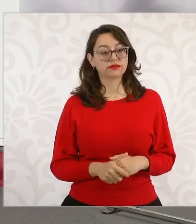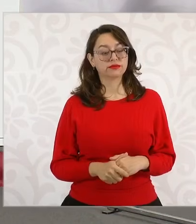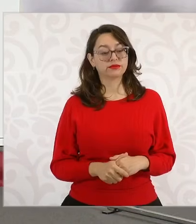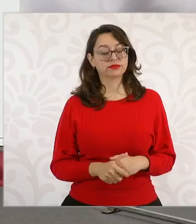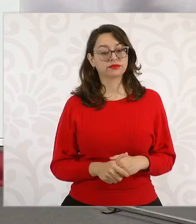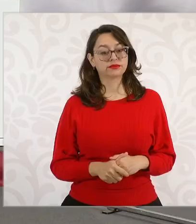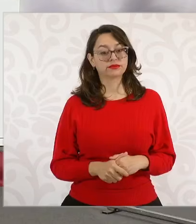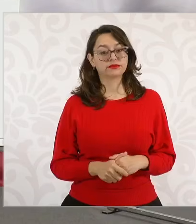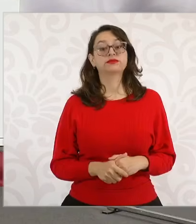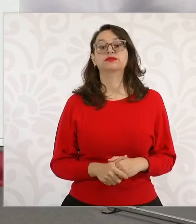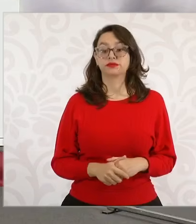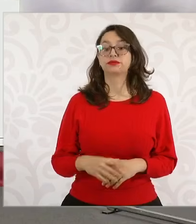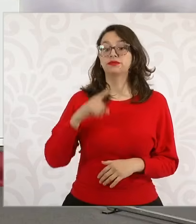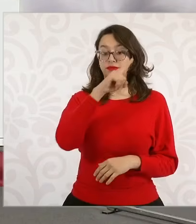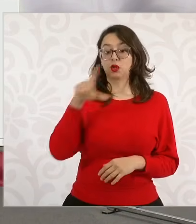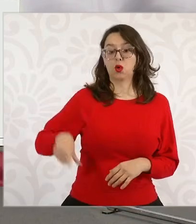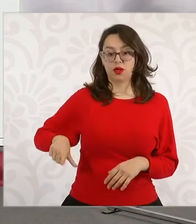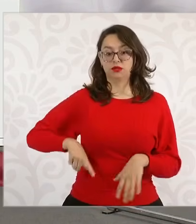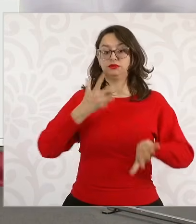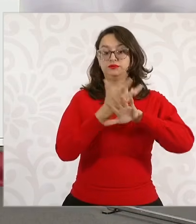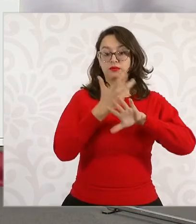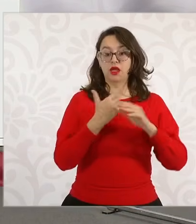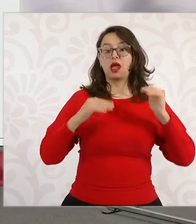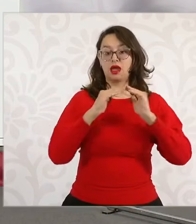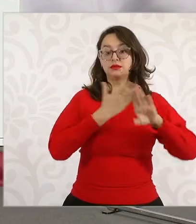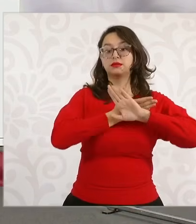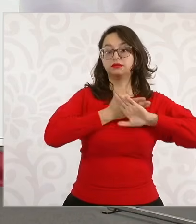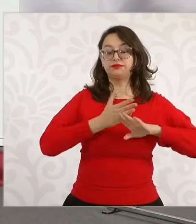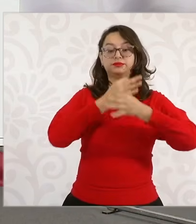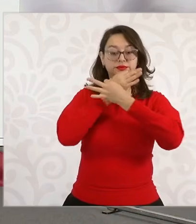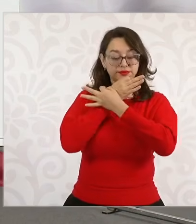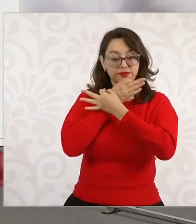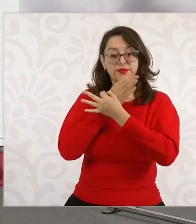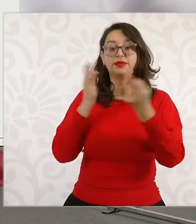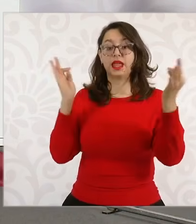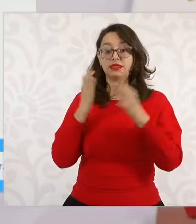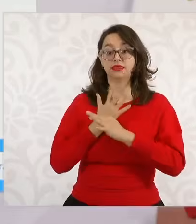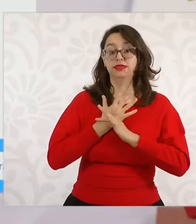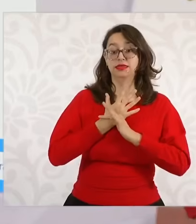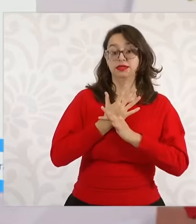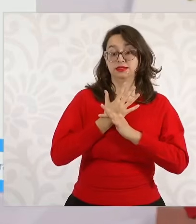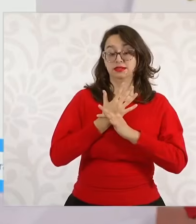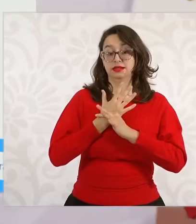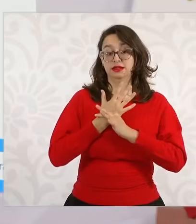Esa es una publicación de la Casa Blanca. Y entonces dice,